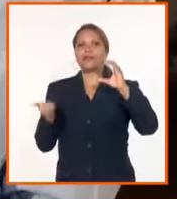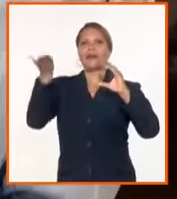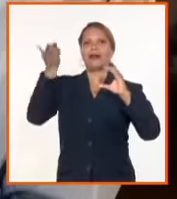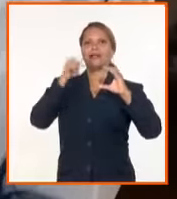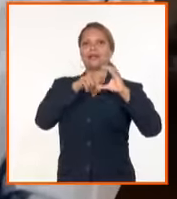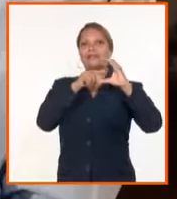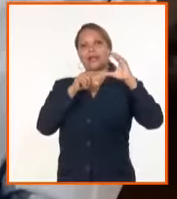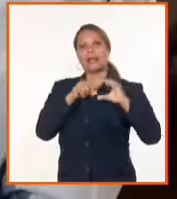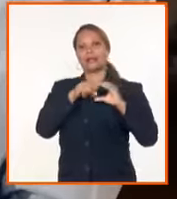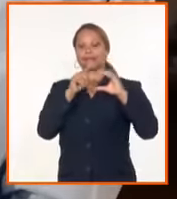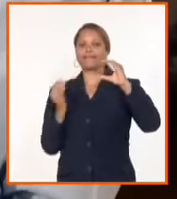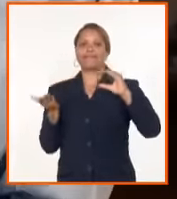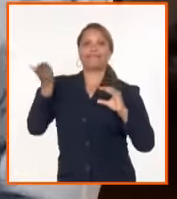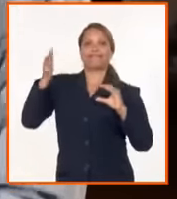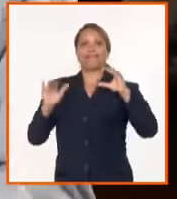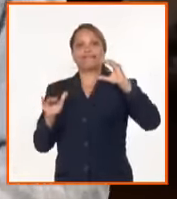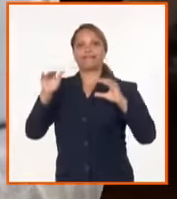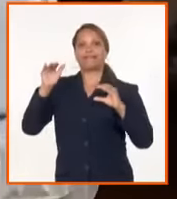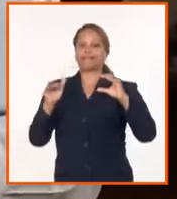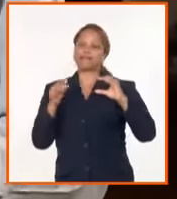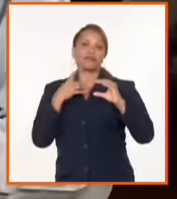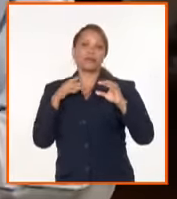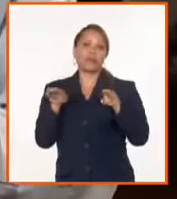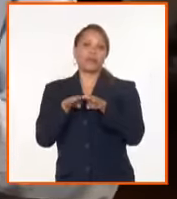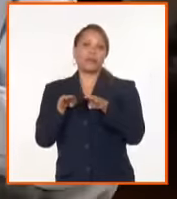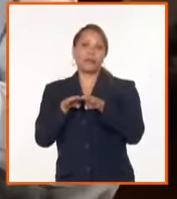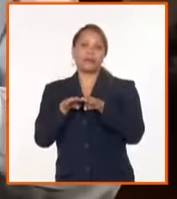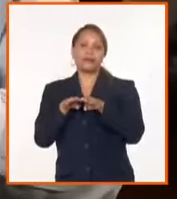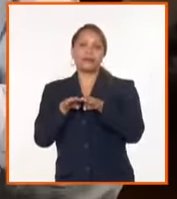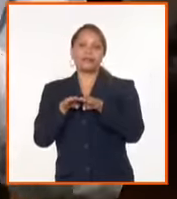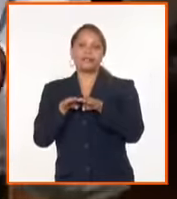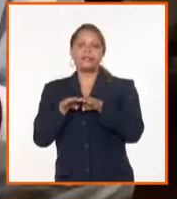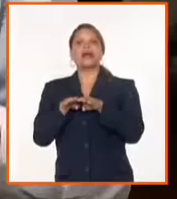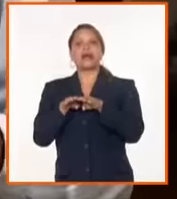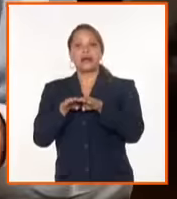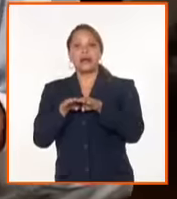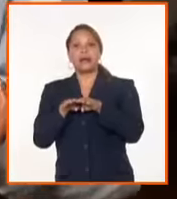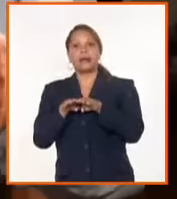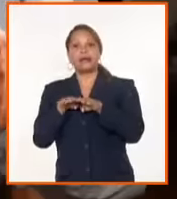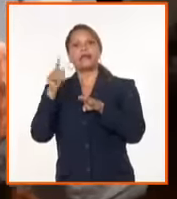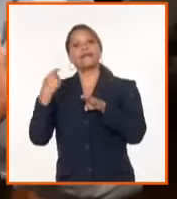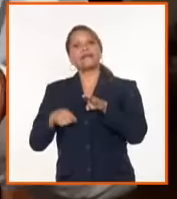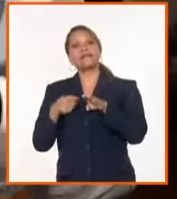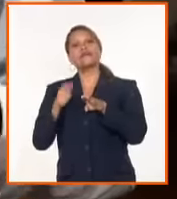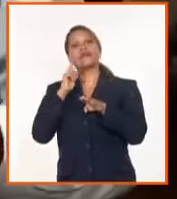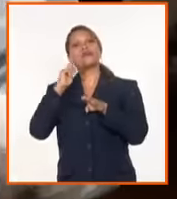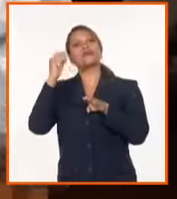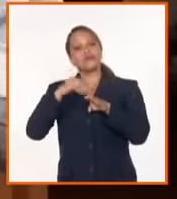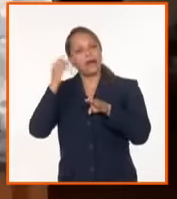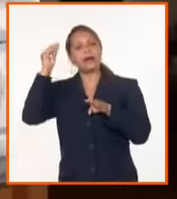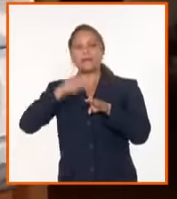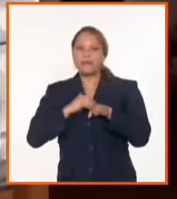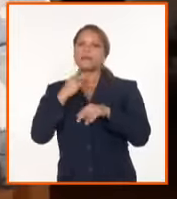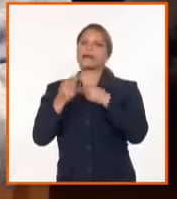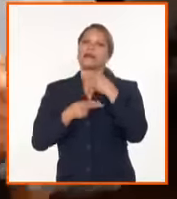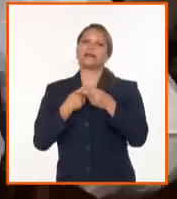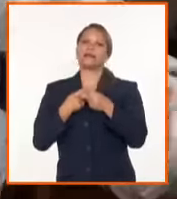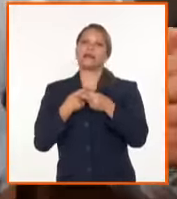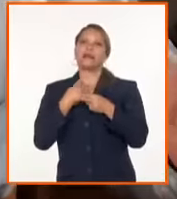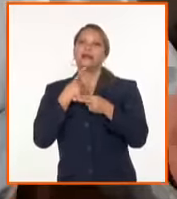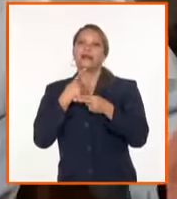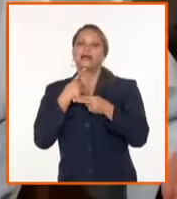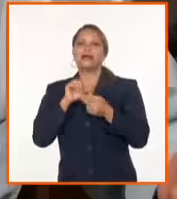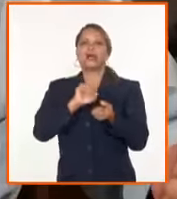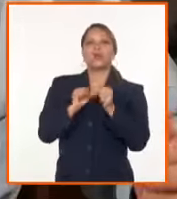salario medio a precio, y se pierde el poder adquisitivo. Entonces hay cosas que uno las tenemos la convicción de que hay que hacerlas, y hay que hacerlas o gradual o